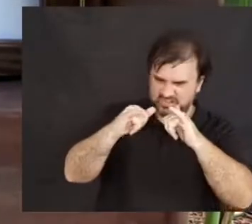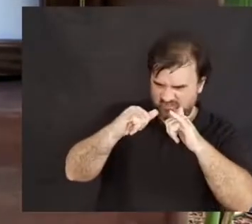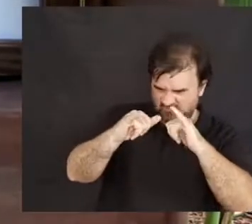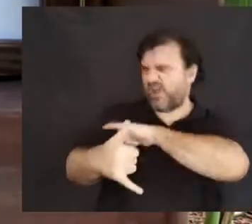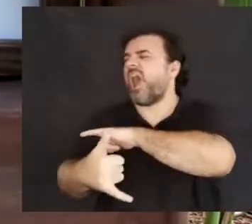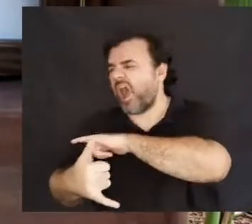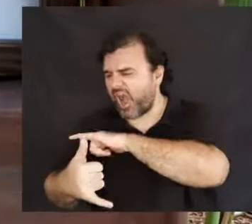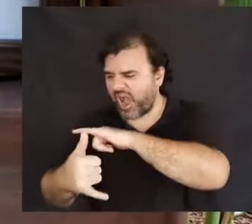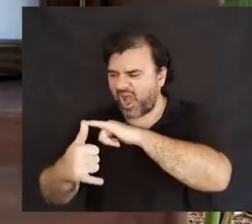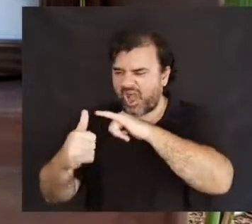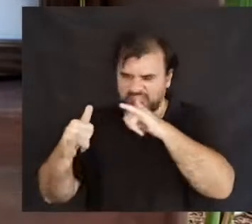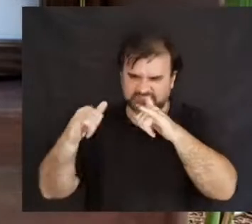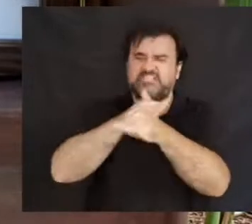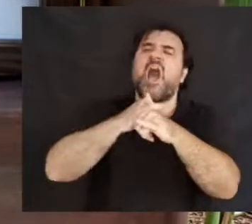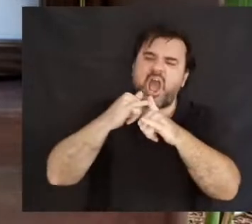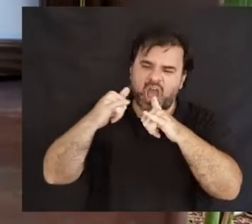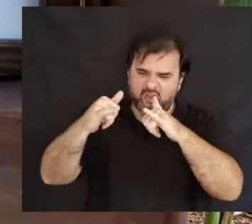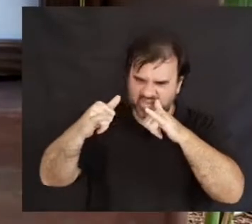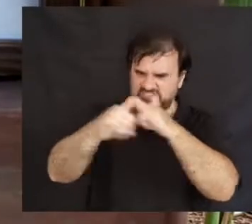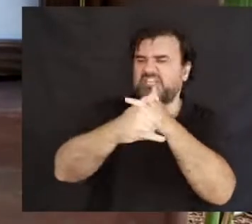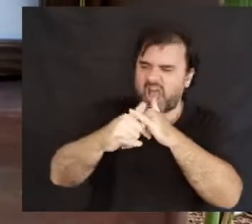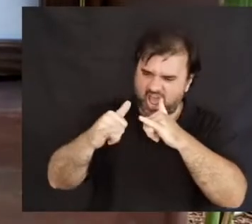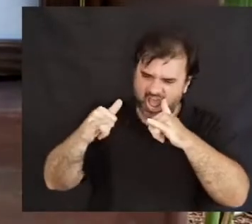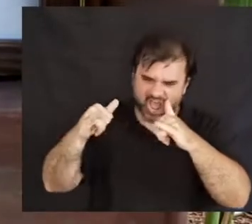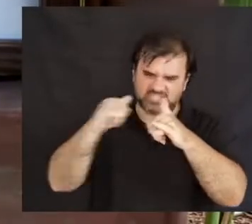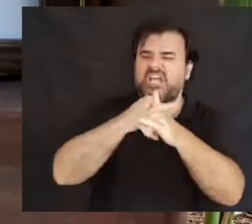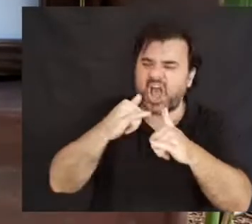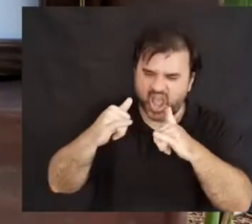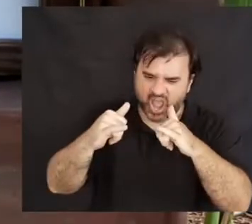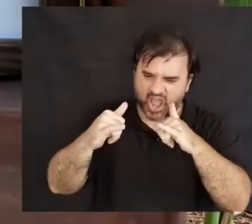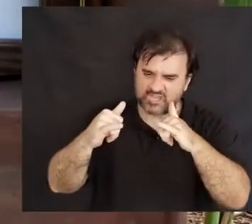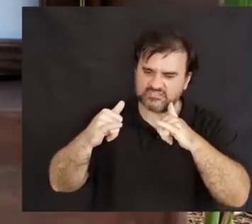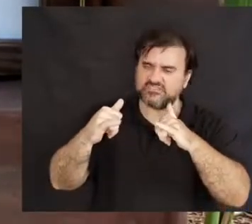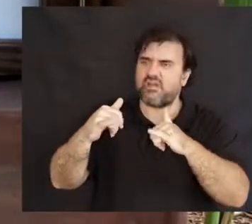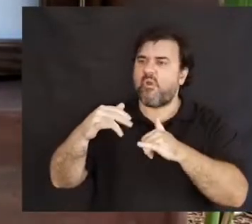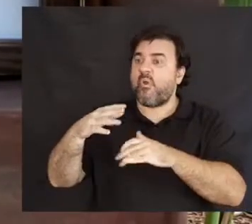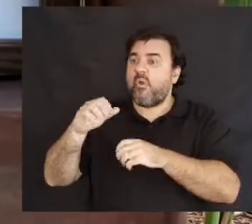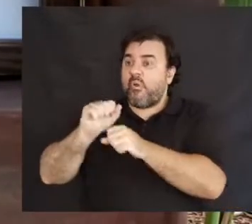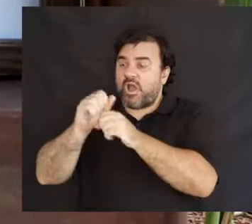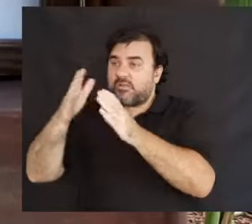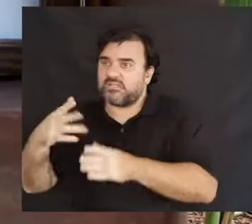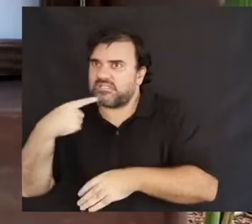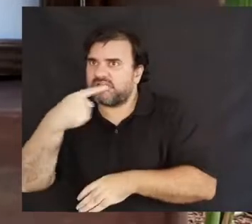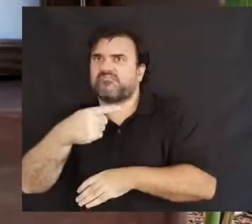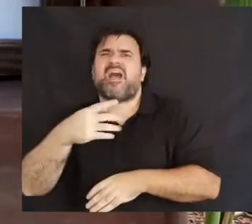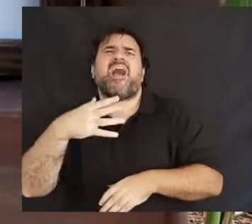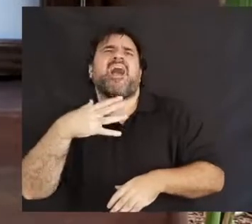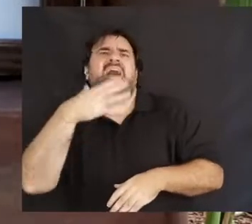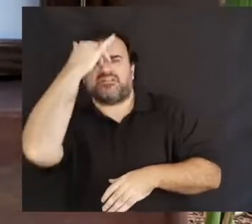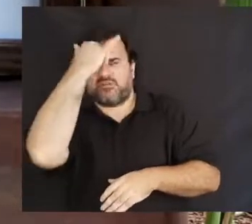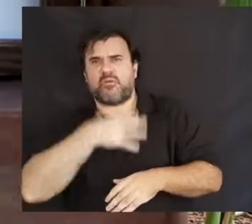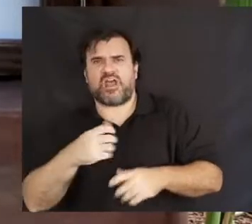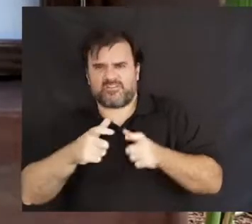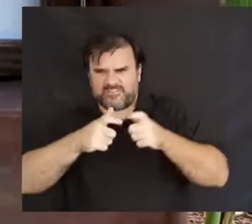frentes. Los cuernos sonaban como repiquetear de castañuelas. Un agregado exclamó, ¡el blanco es más grande